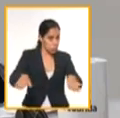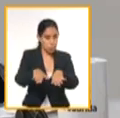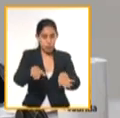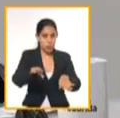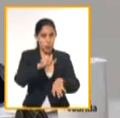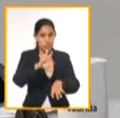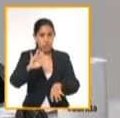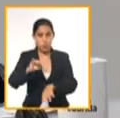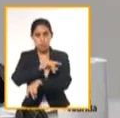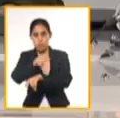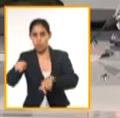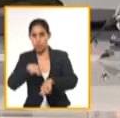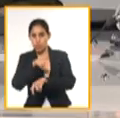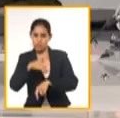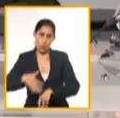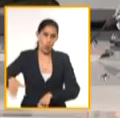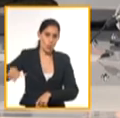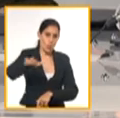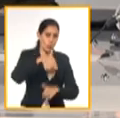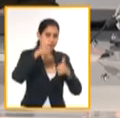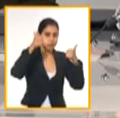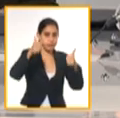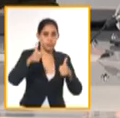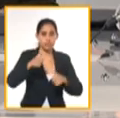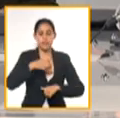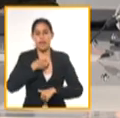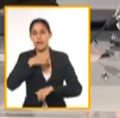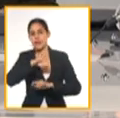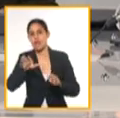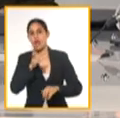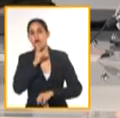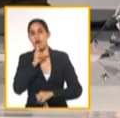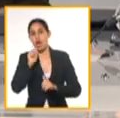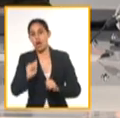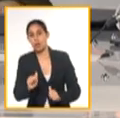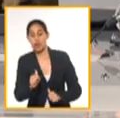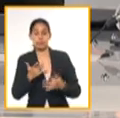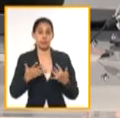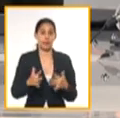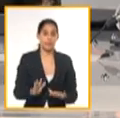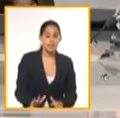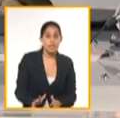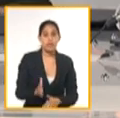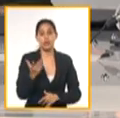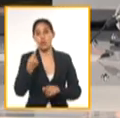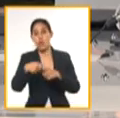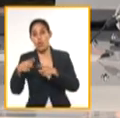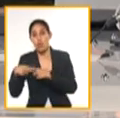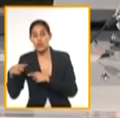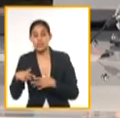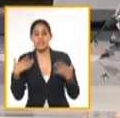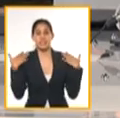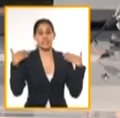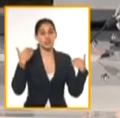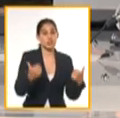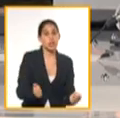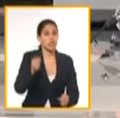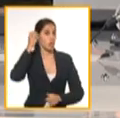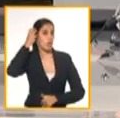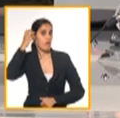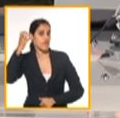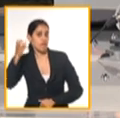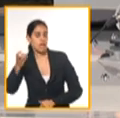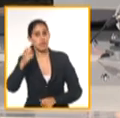Hay un seguimiento de las autoridades de la provincia. Estuvimos viendo que la dirección del partido, el gobierno y las autoridades de recursos hidráulicos aquí en la capital